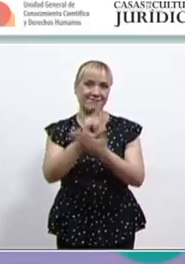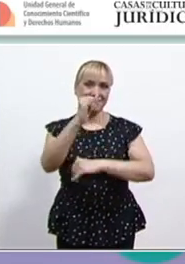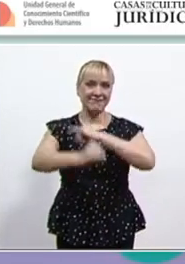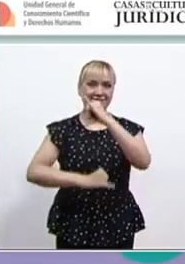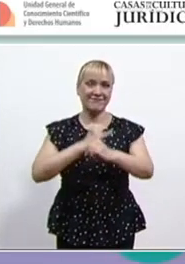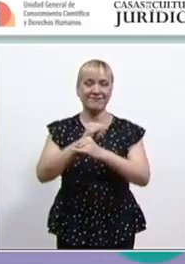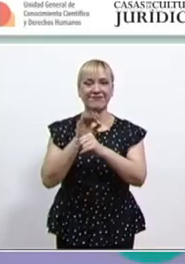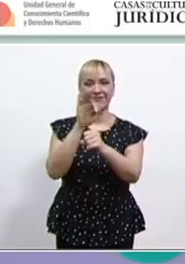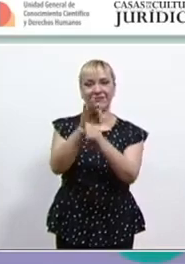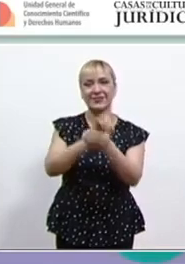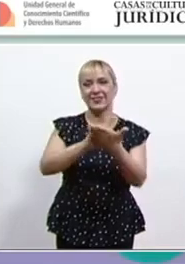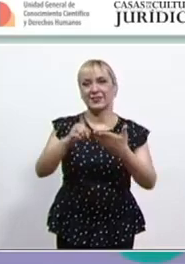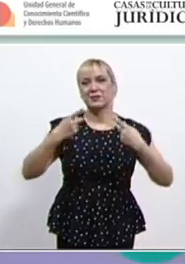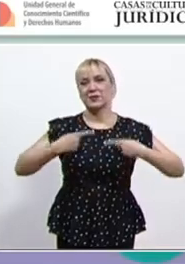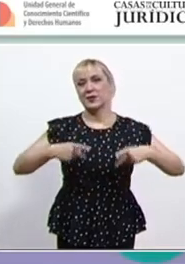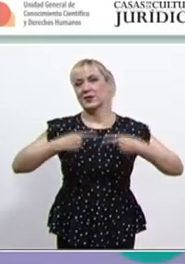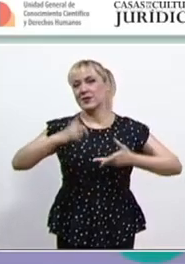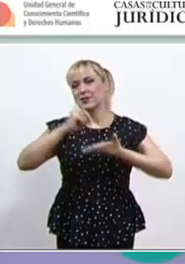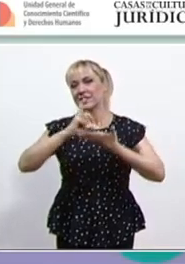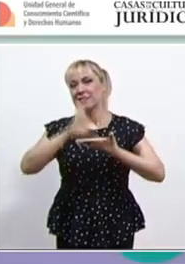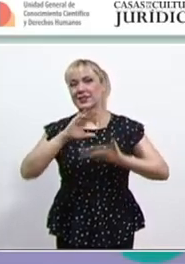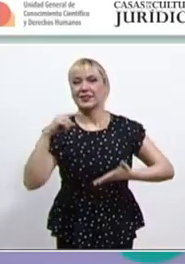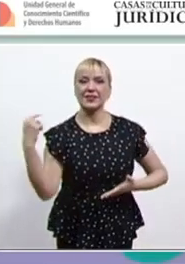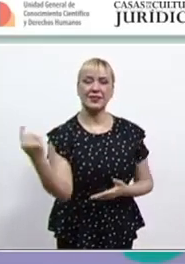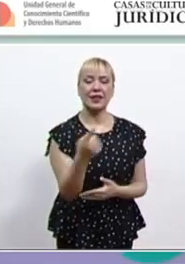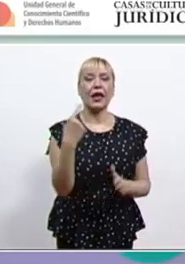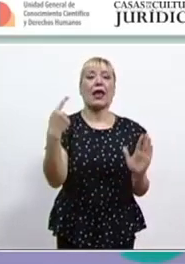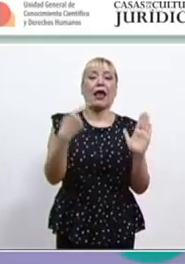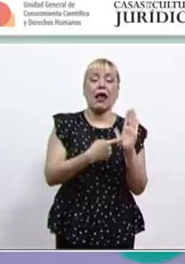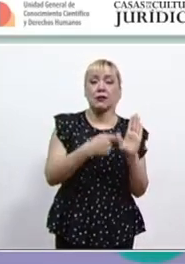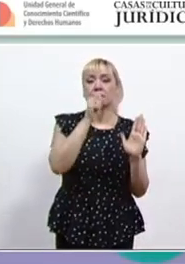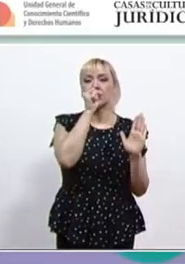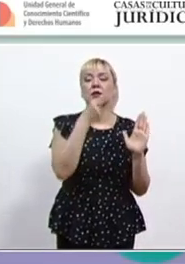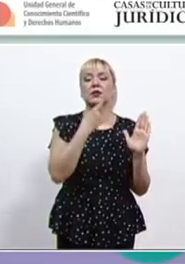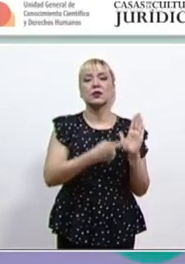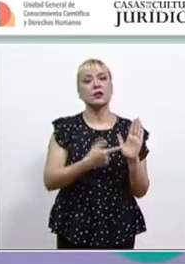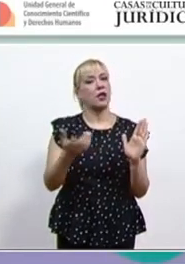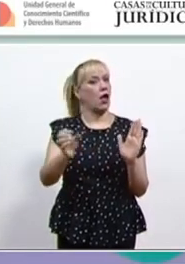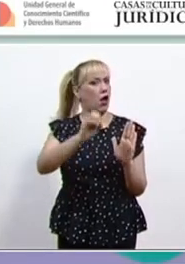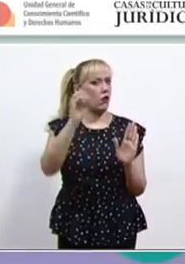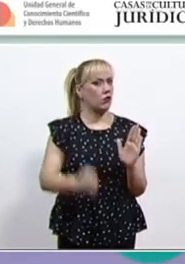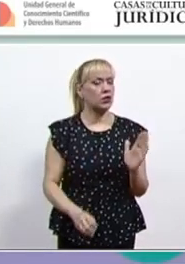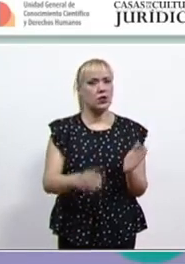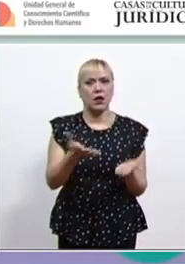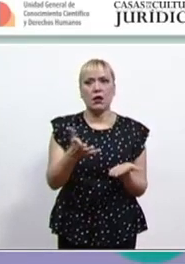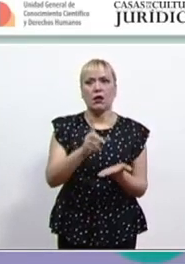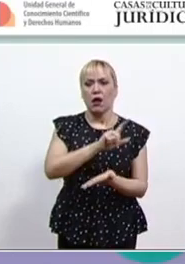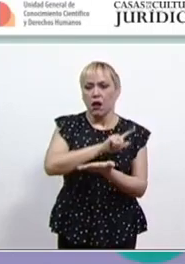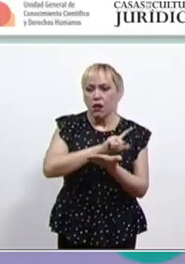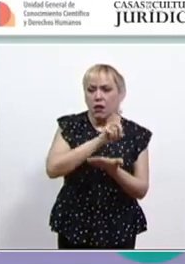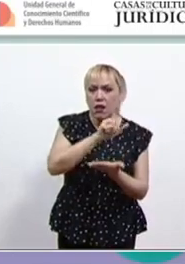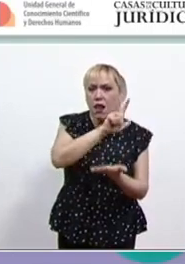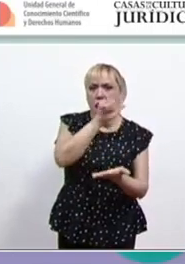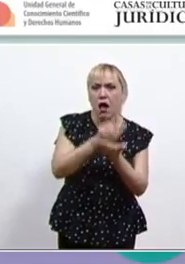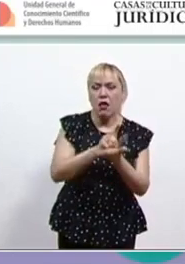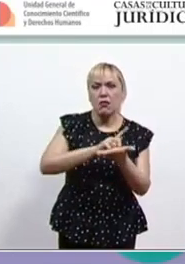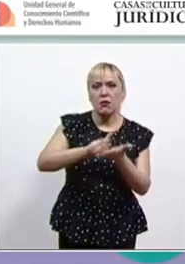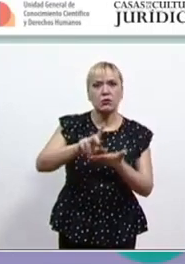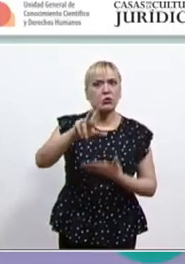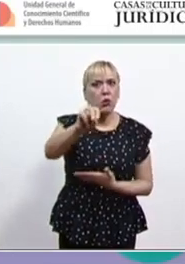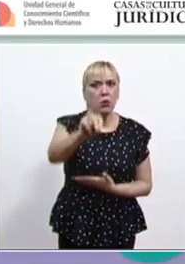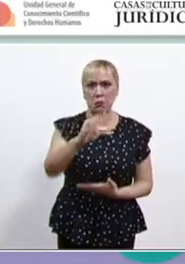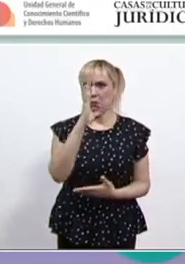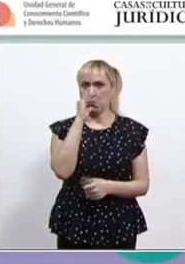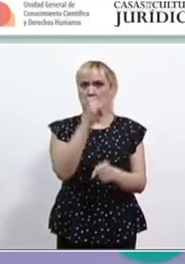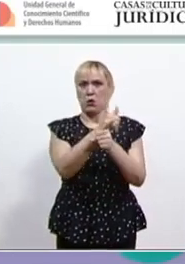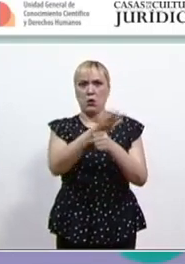protege los derechos de las personas con discapacidad, que establece que sin capacidad jurídica es imposible ejercer el resto de sus derechos en